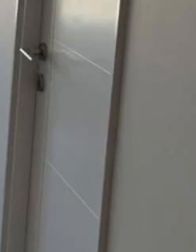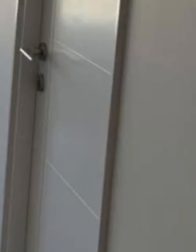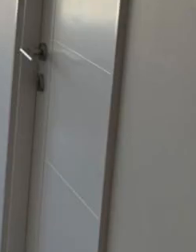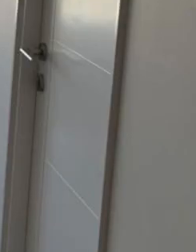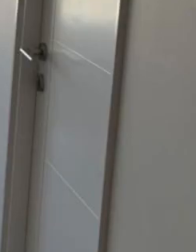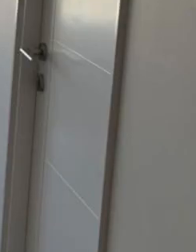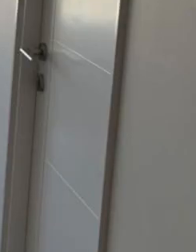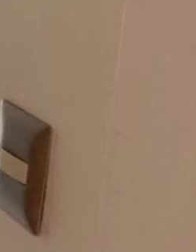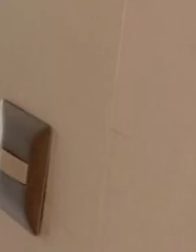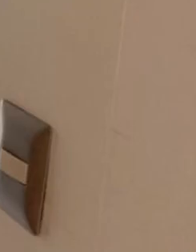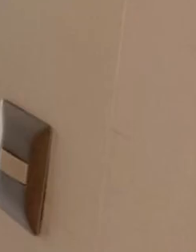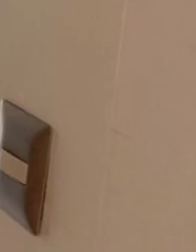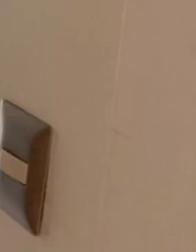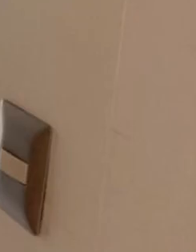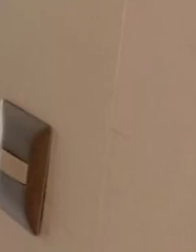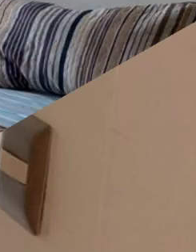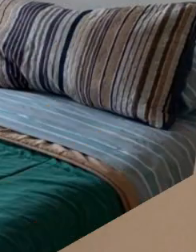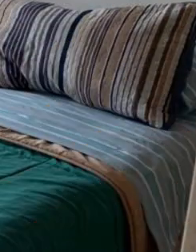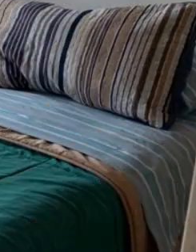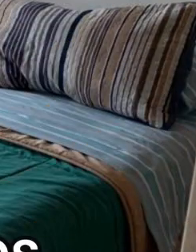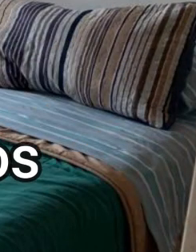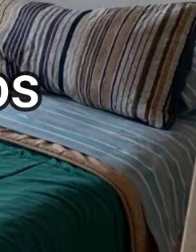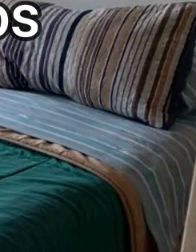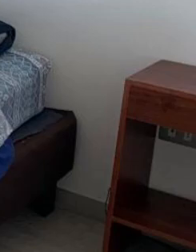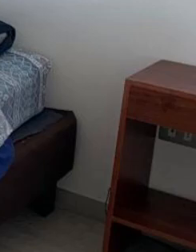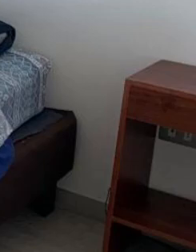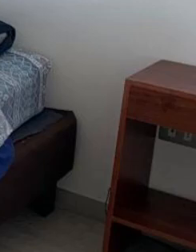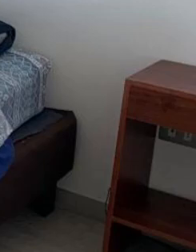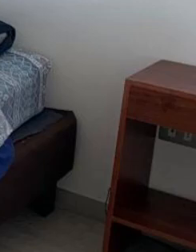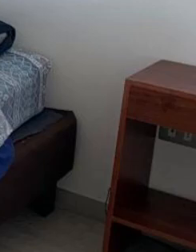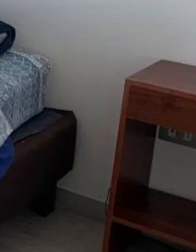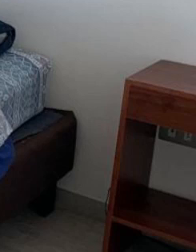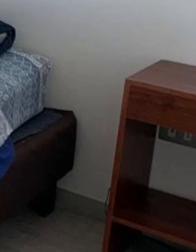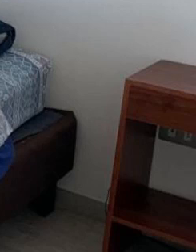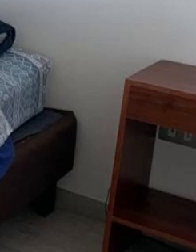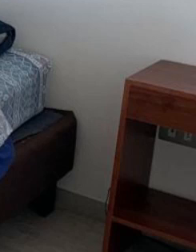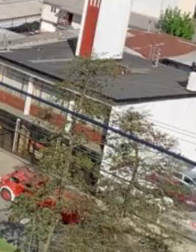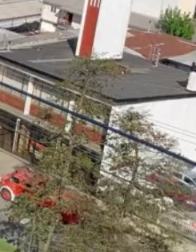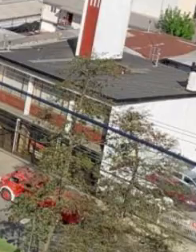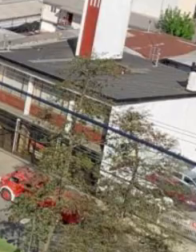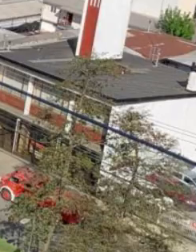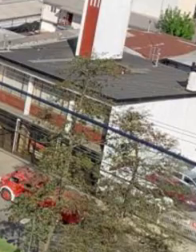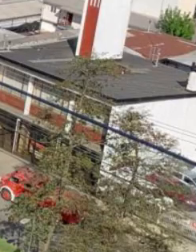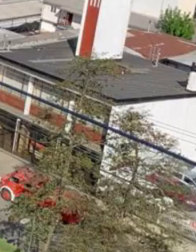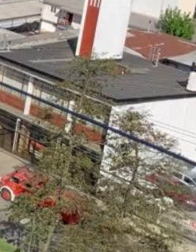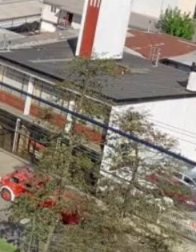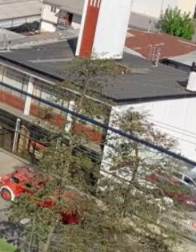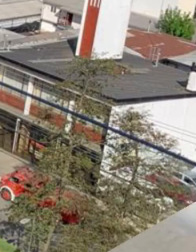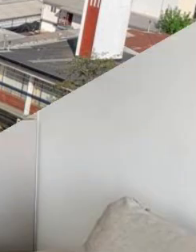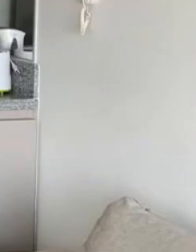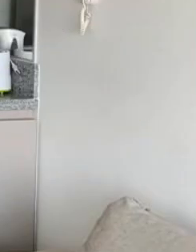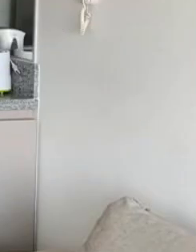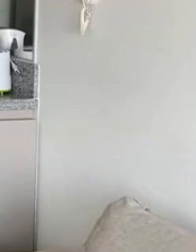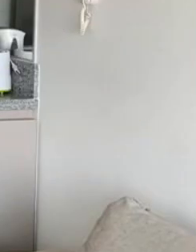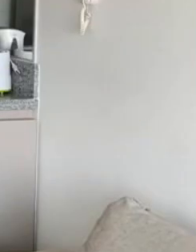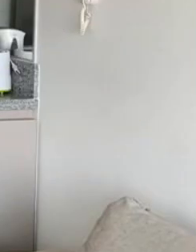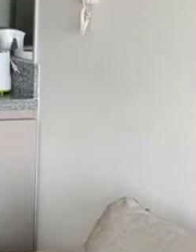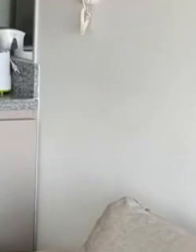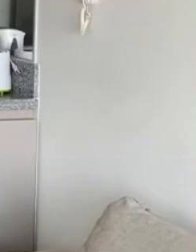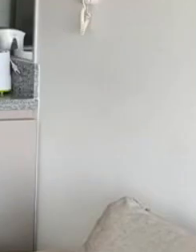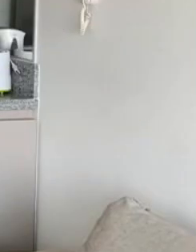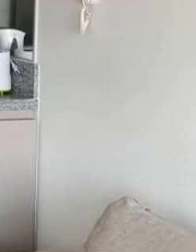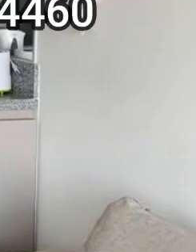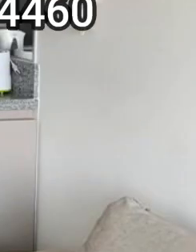estadía. Departamentos totalmente equipados. WelcomeCity.cl. Fácil, rápido y